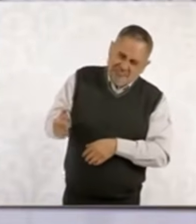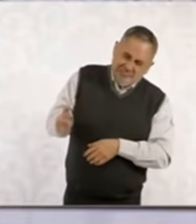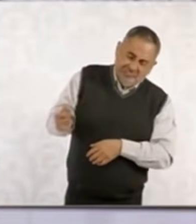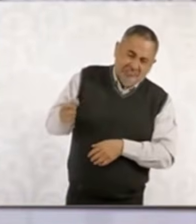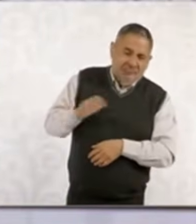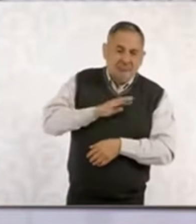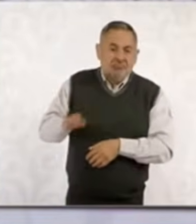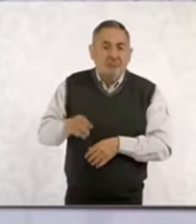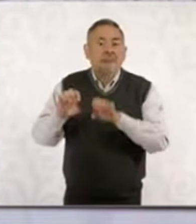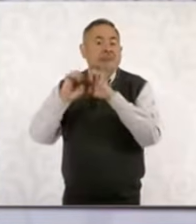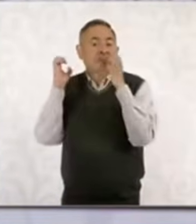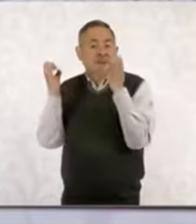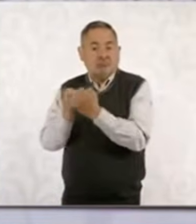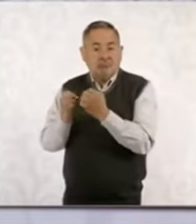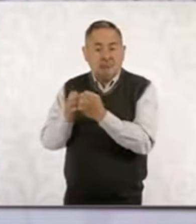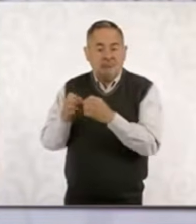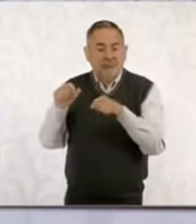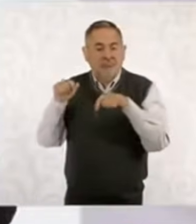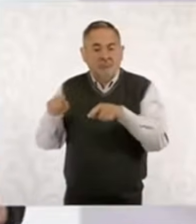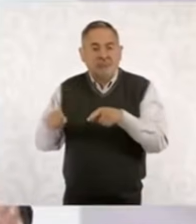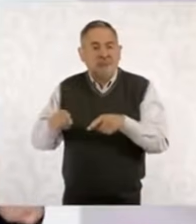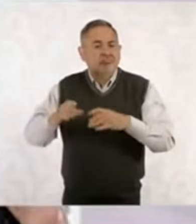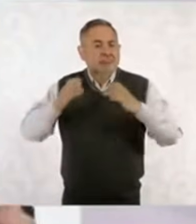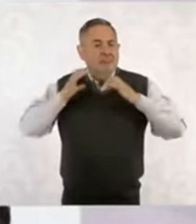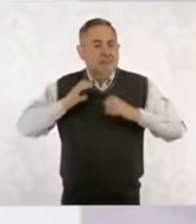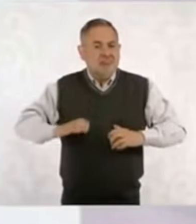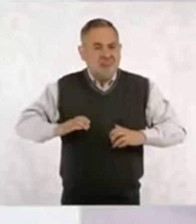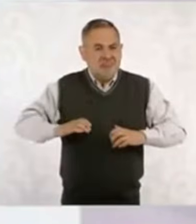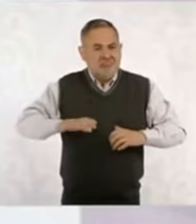estadio en donde iban colocando los cuerpos